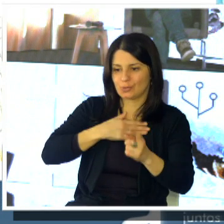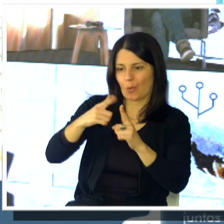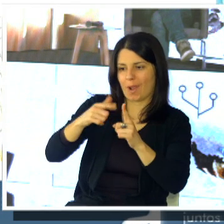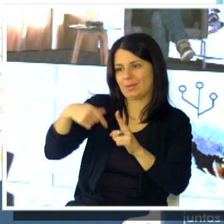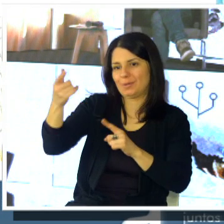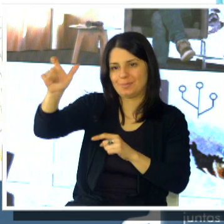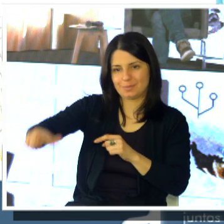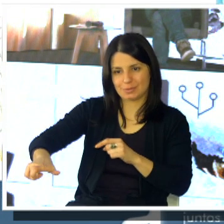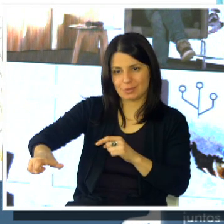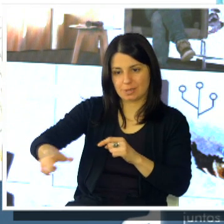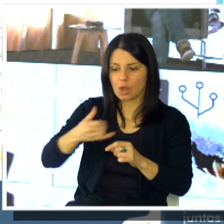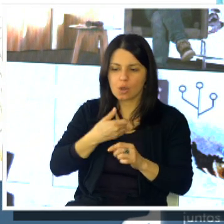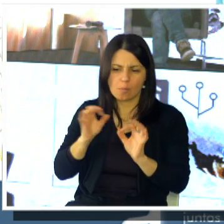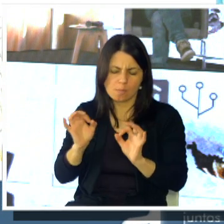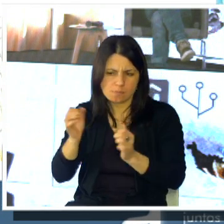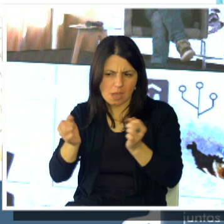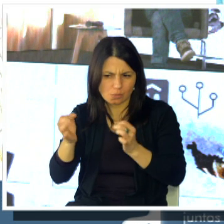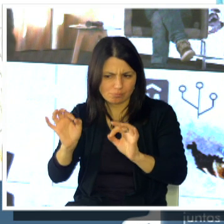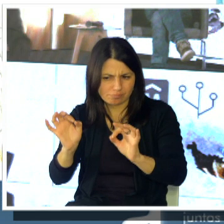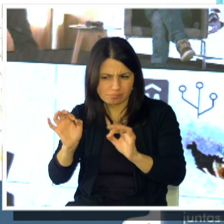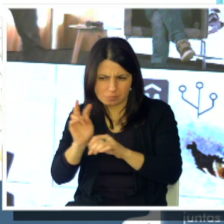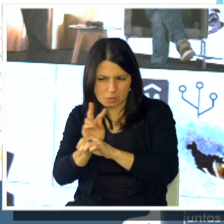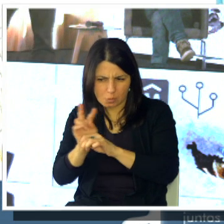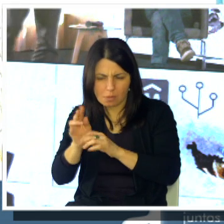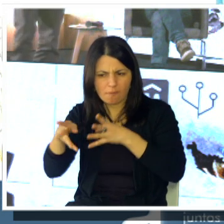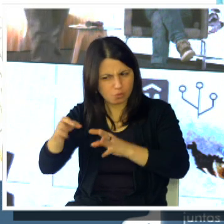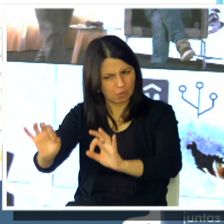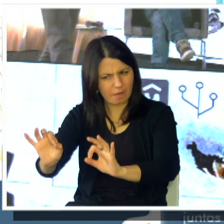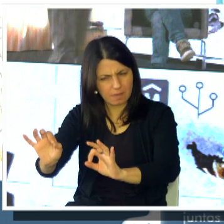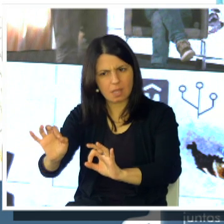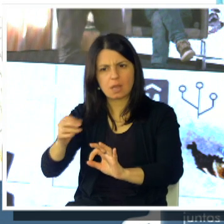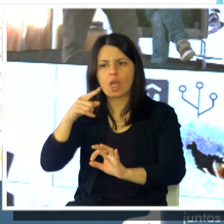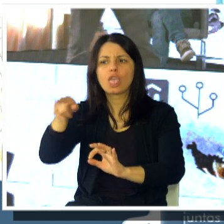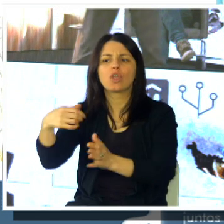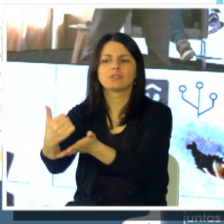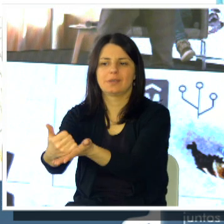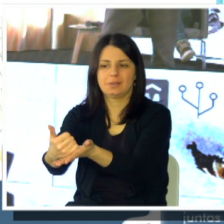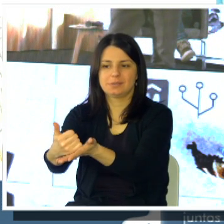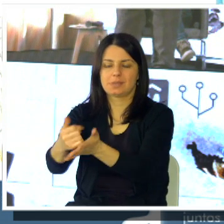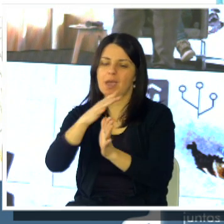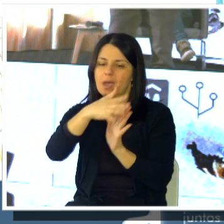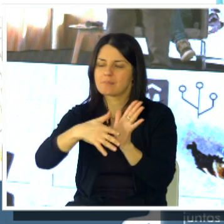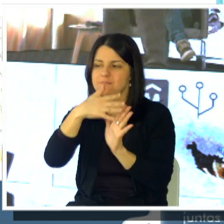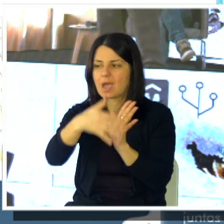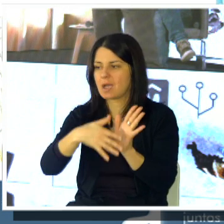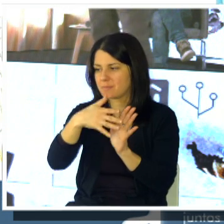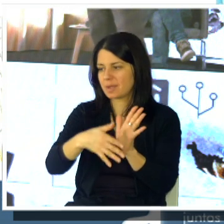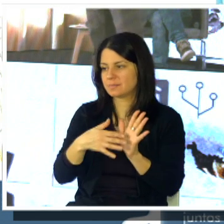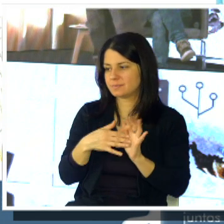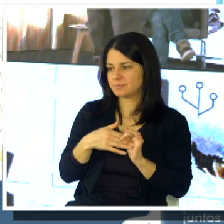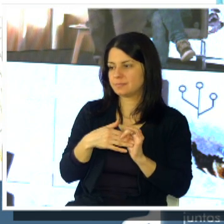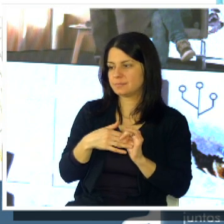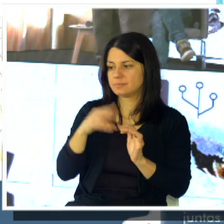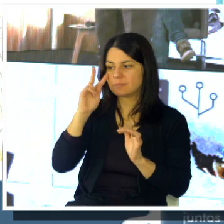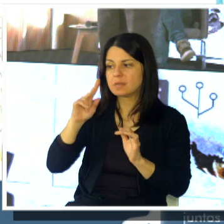cómo está el vehículo en cuanto al funcionamiento, dónde está ubicado el mapita, vemos a